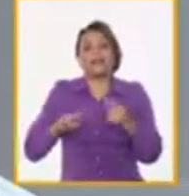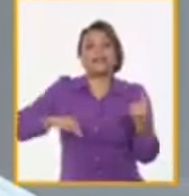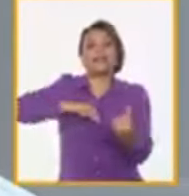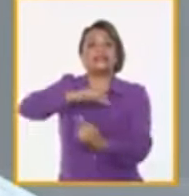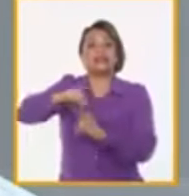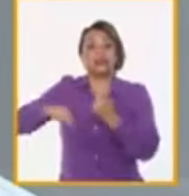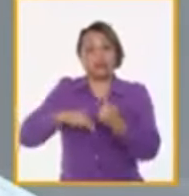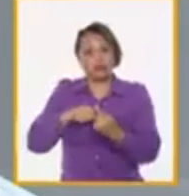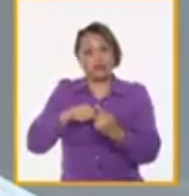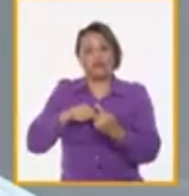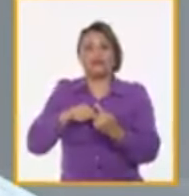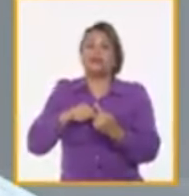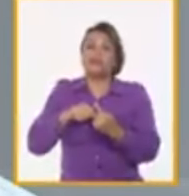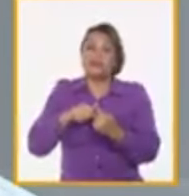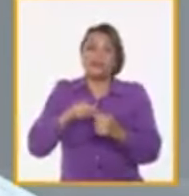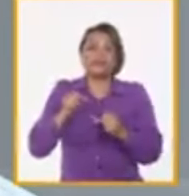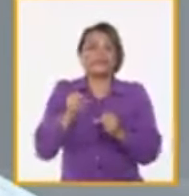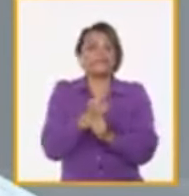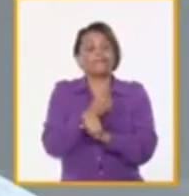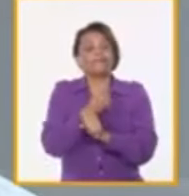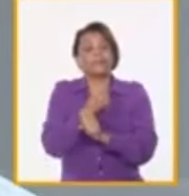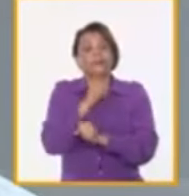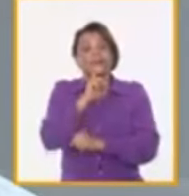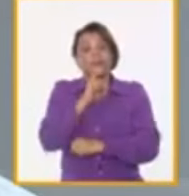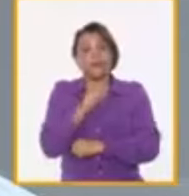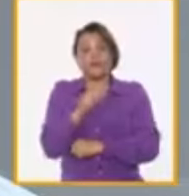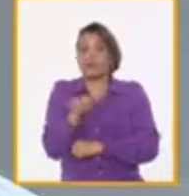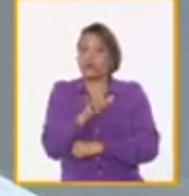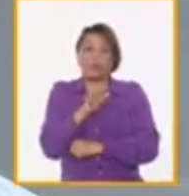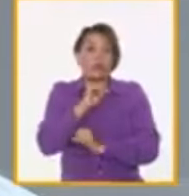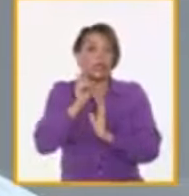venido sucediendo. Nosotros, como tú explicabas,